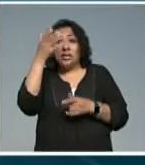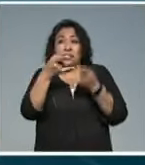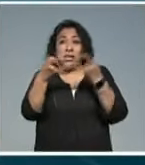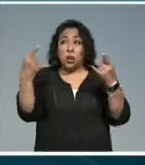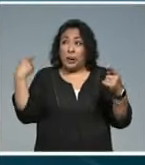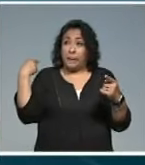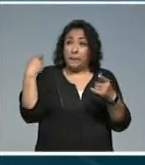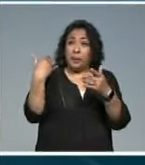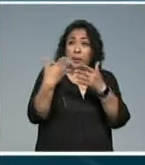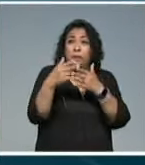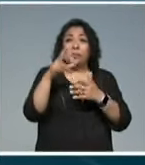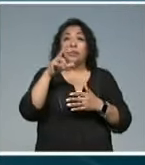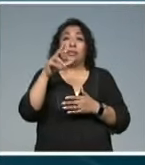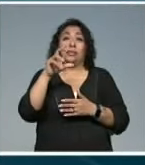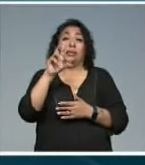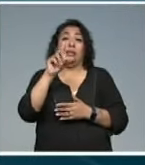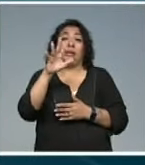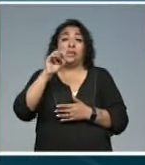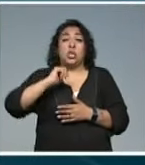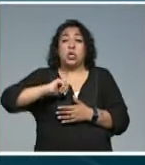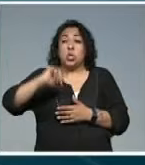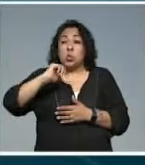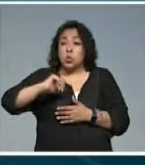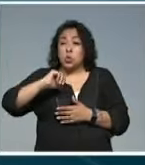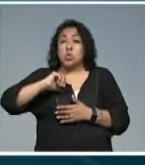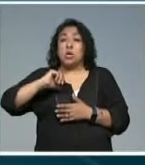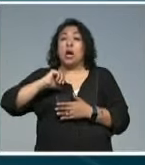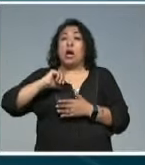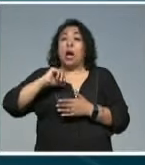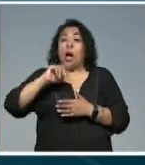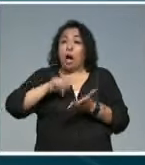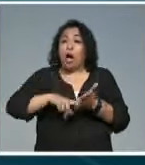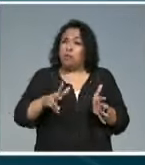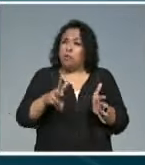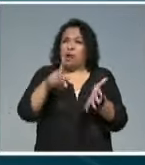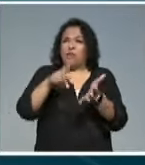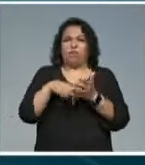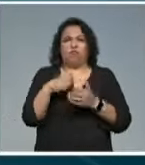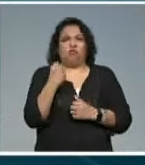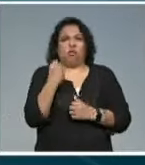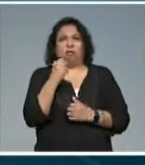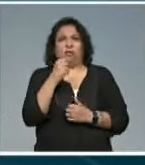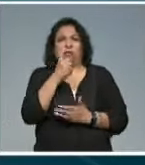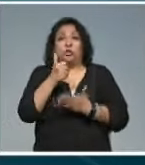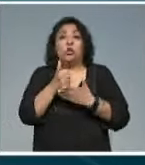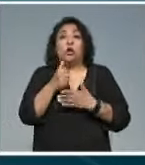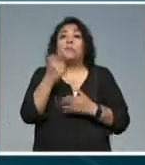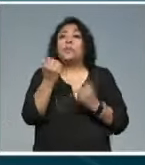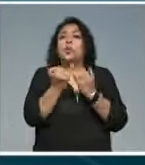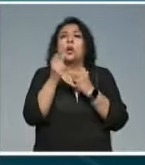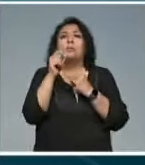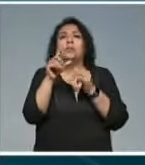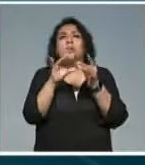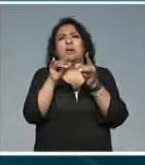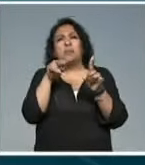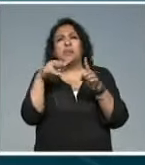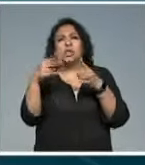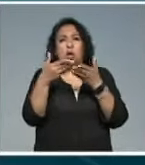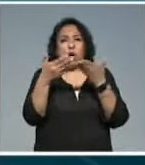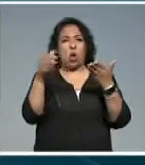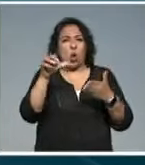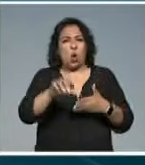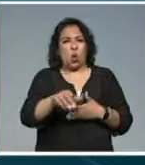cuya continuidad de 35 siglos son elementos que abonan a su predominancia en el orbe. De igual modo, se refirió a la percepción que su